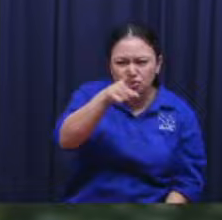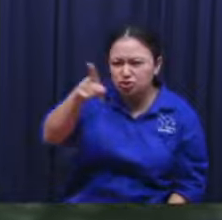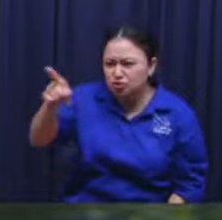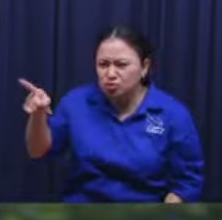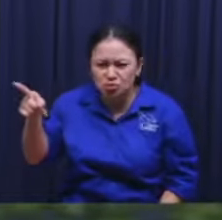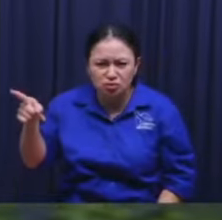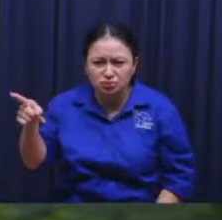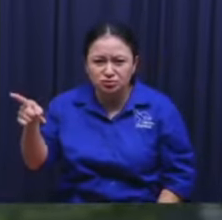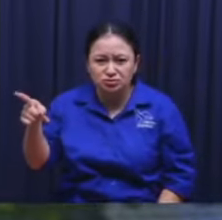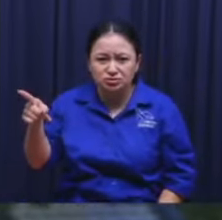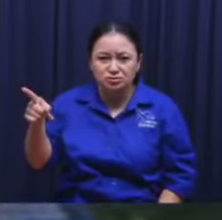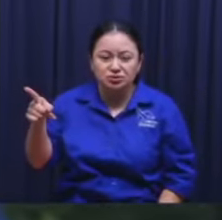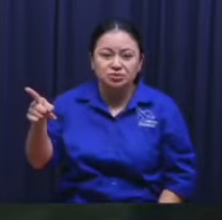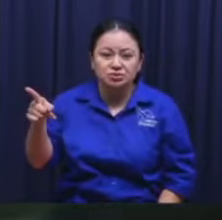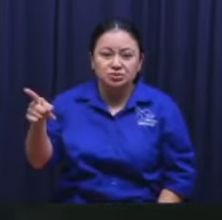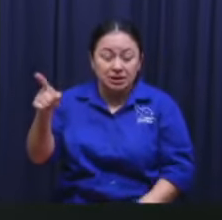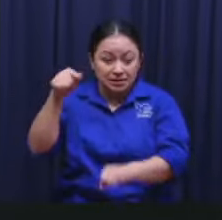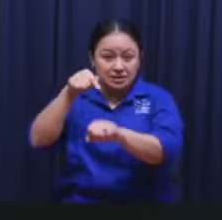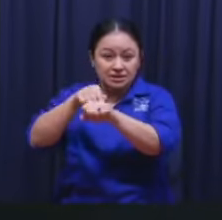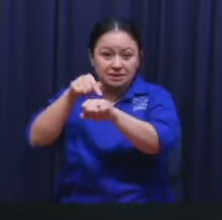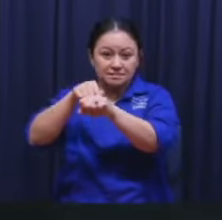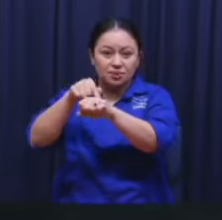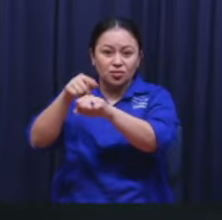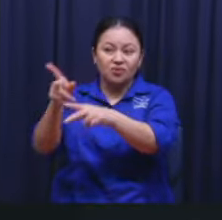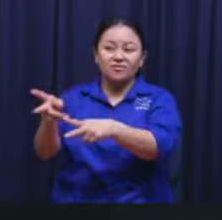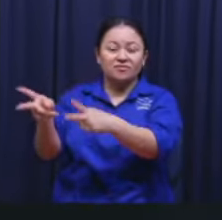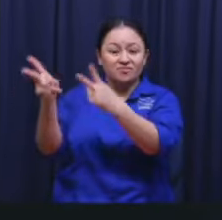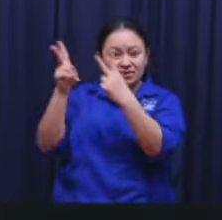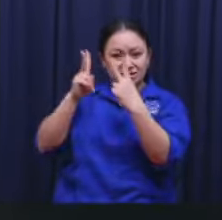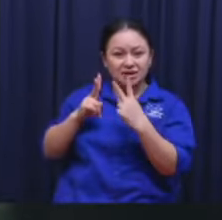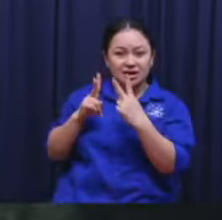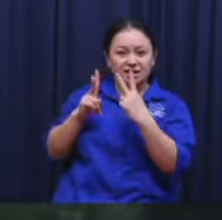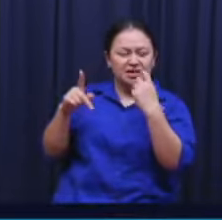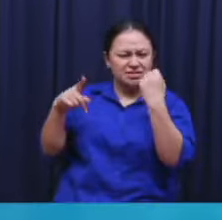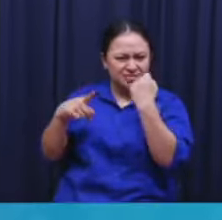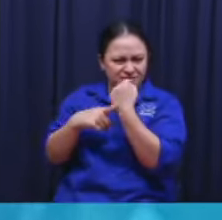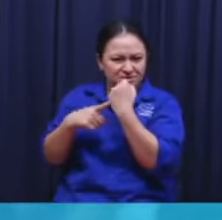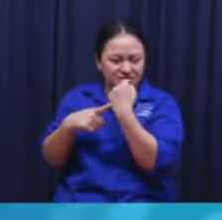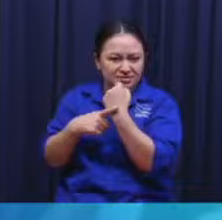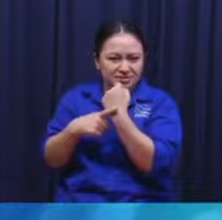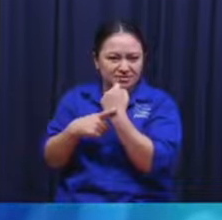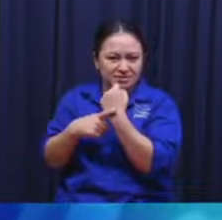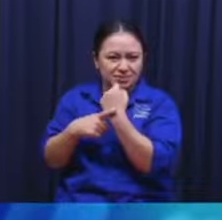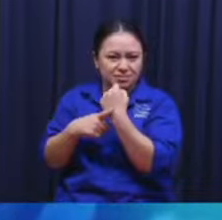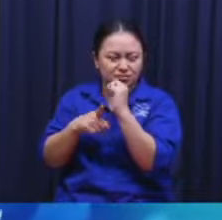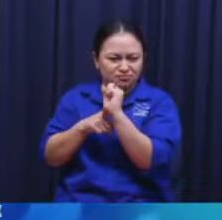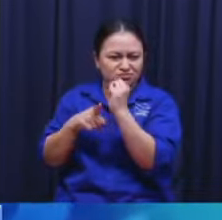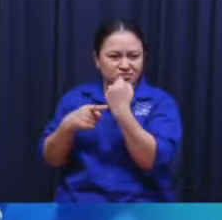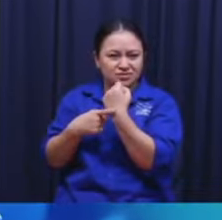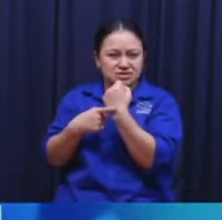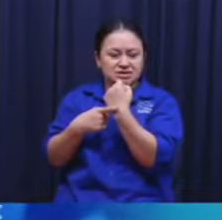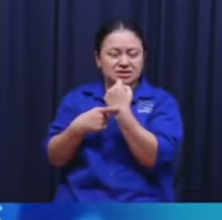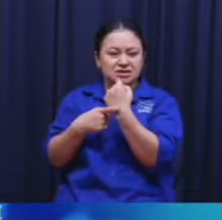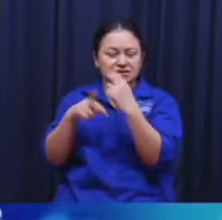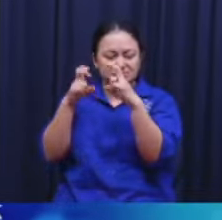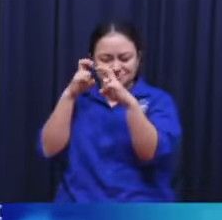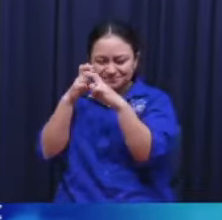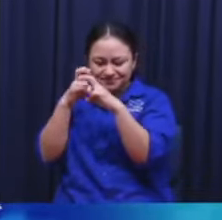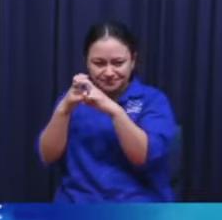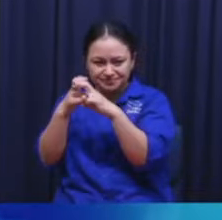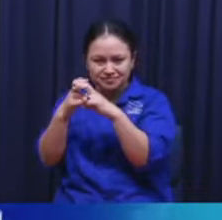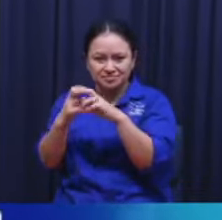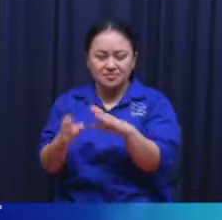sobre el mundo es terrible. Eso no me quiero detener para explicarlo, porque lo explicamos constantemente en el reloj de Dios y lo vemos en las